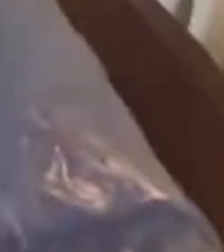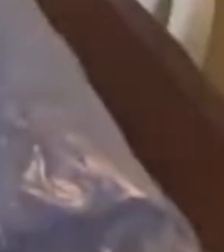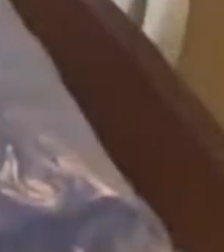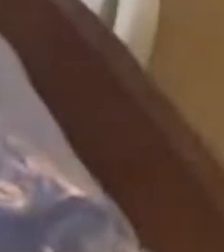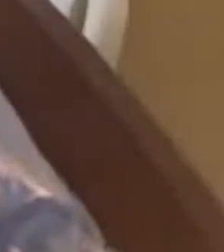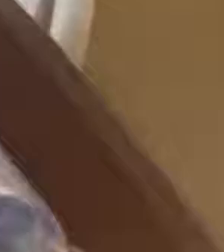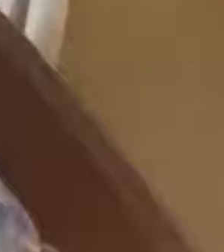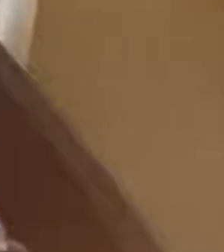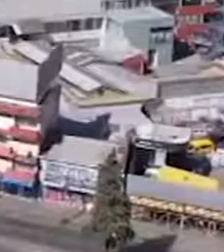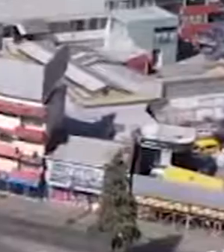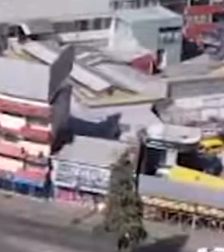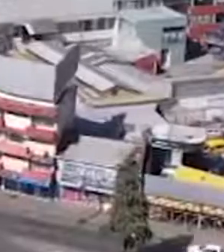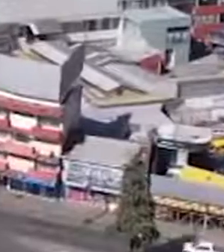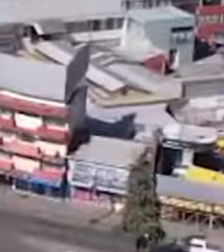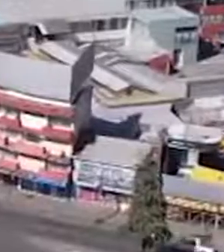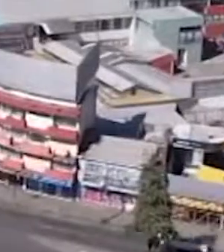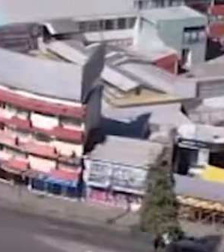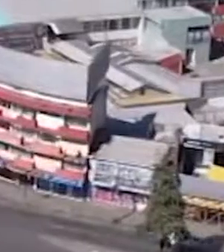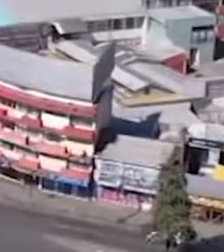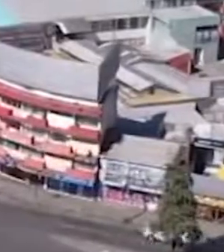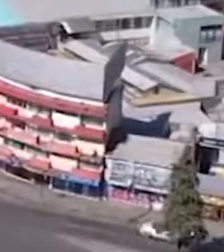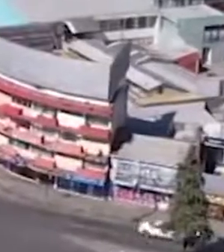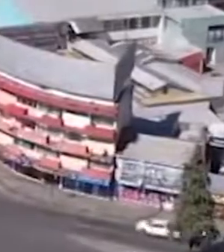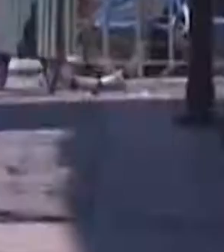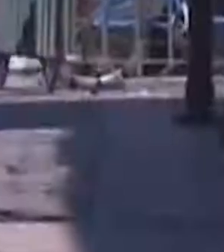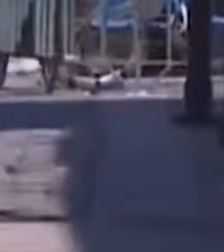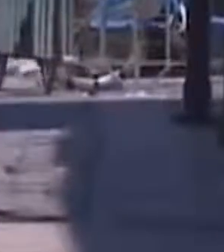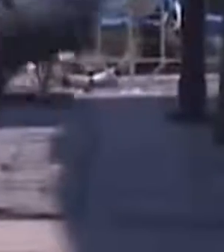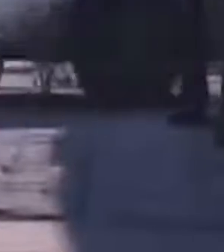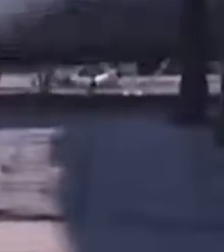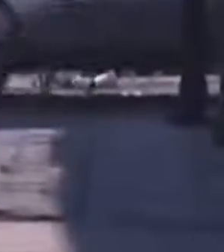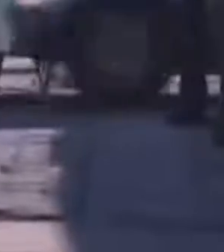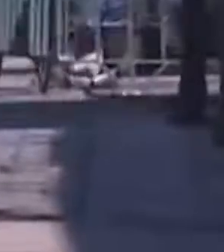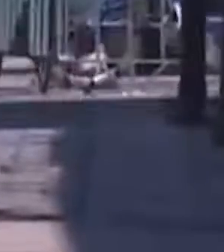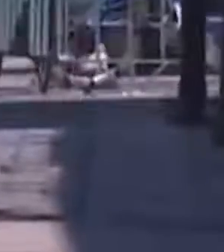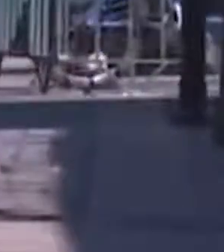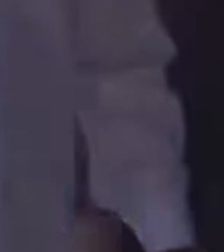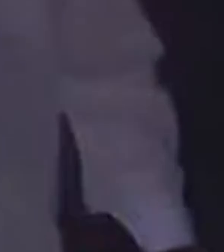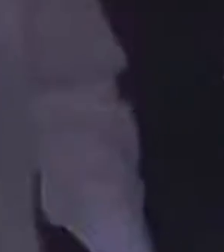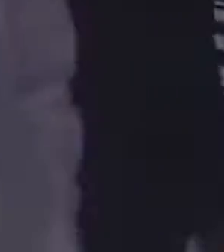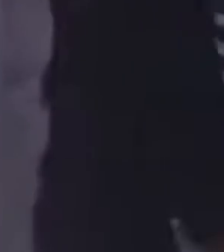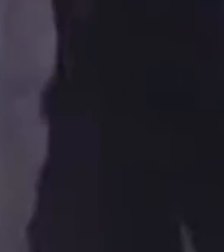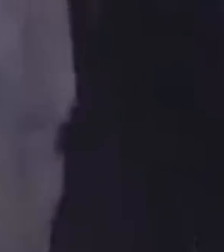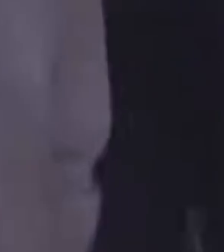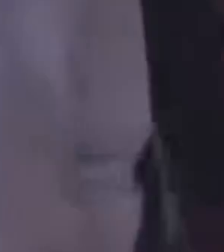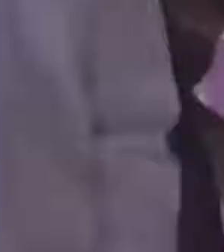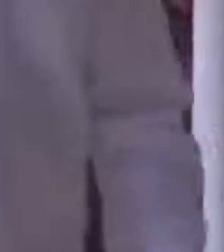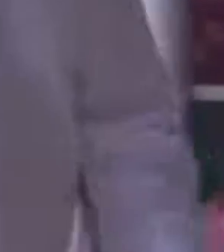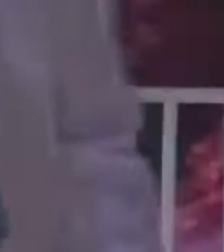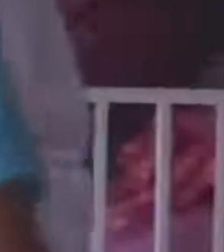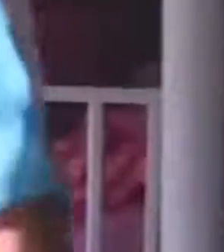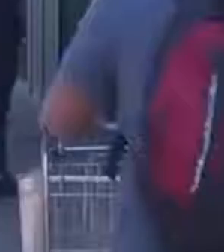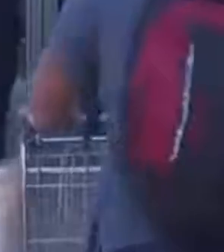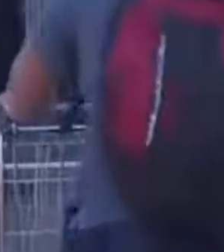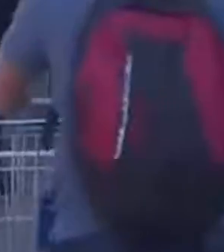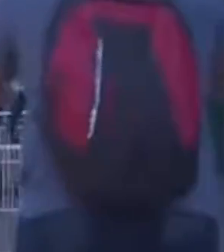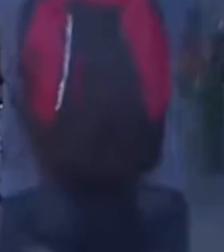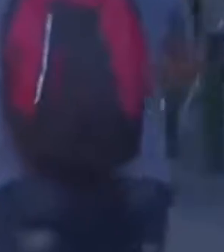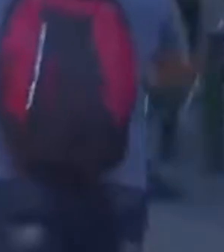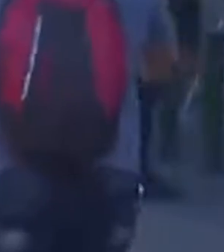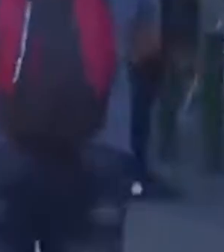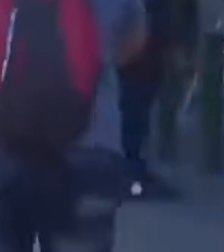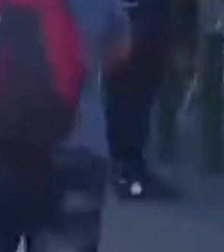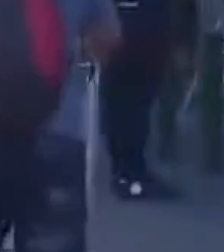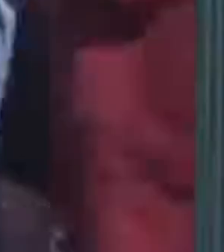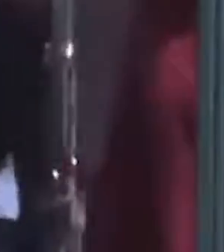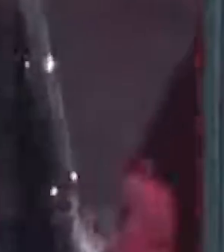por la protección de los ingresos de las familias y la reactivación económica y del empleo a su vez define y que la información que proporciona en tanto el